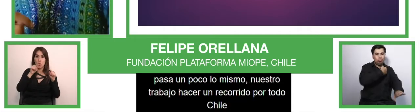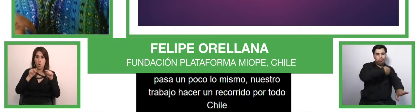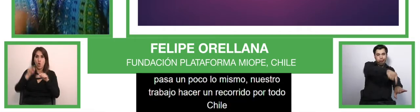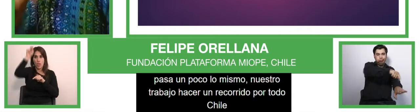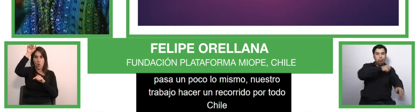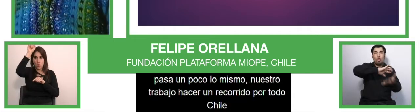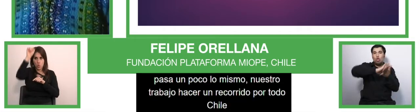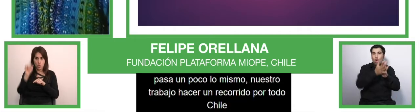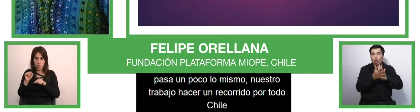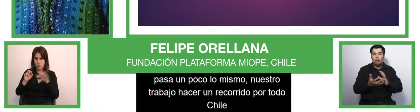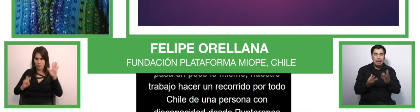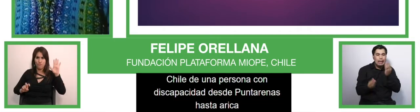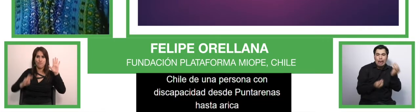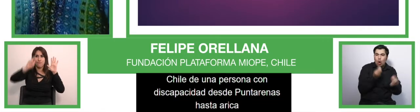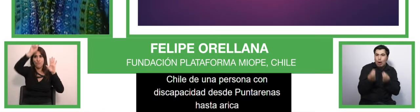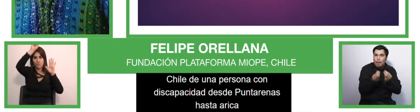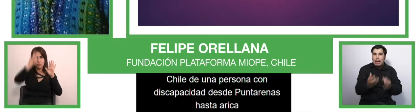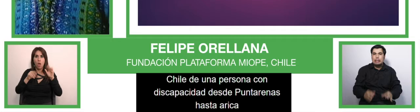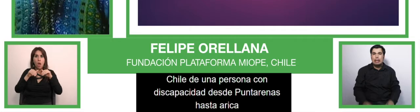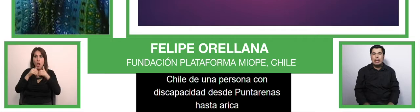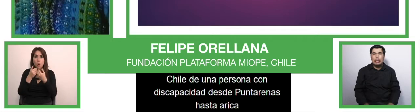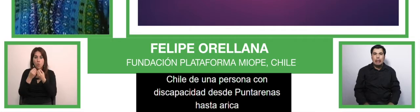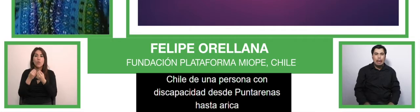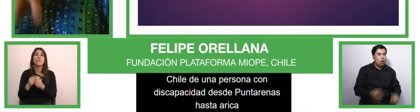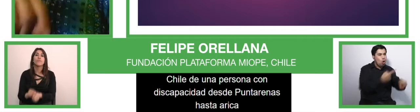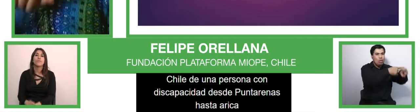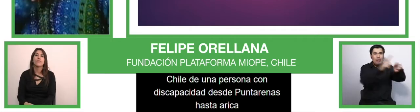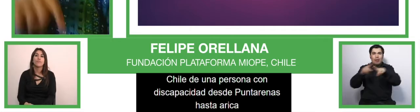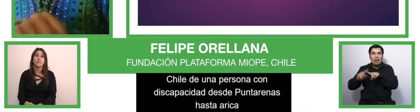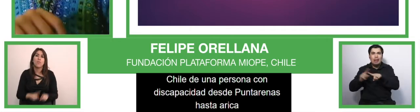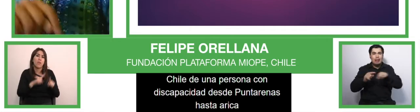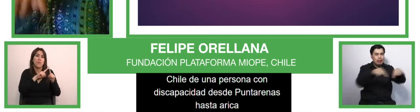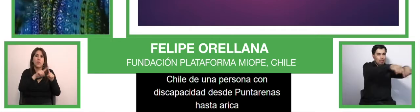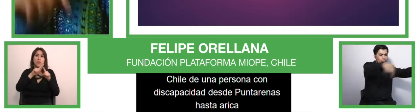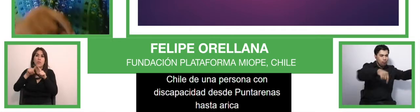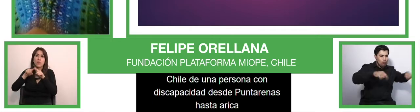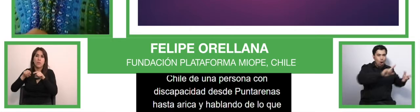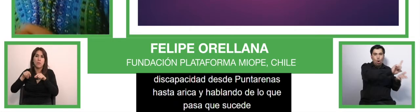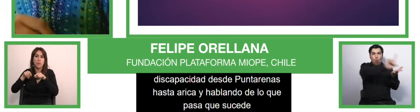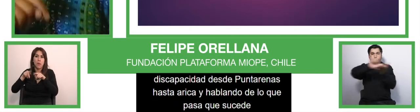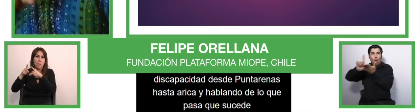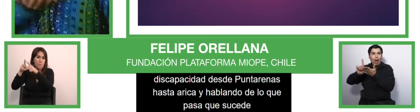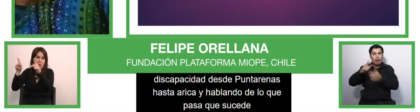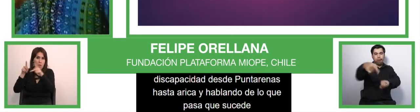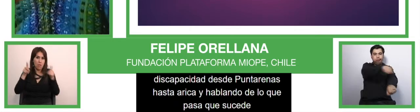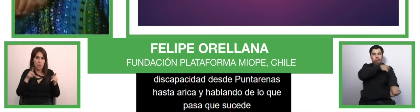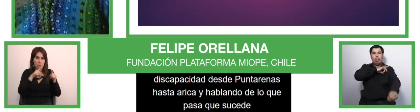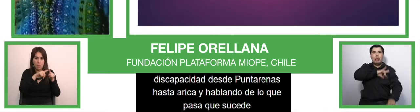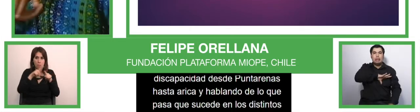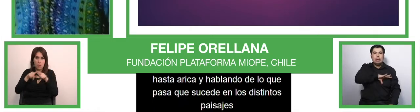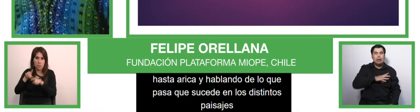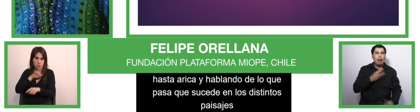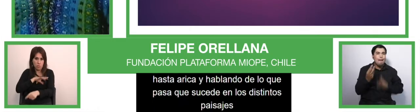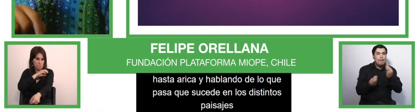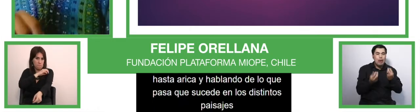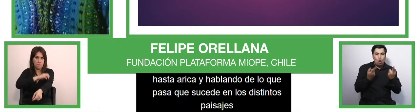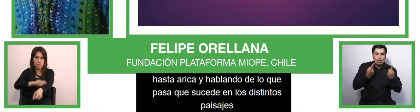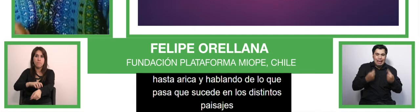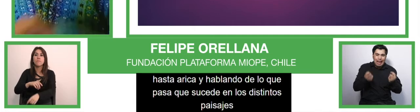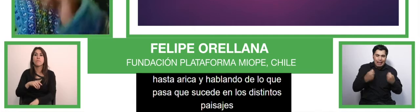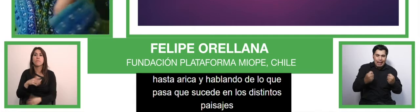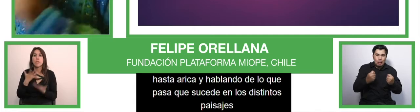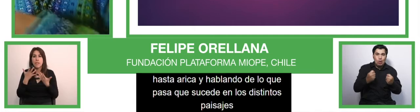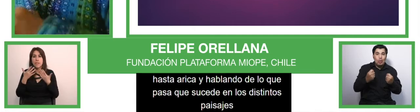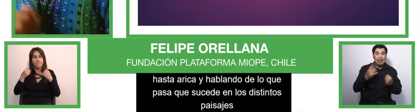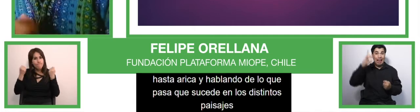lo que sucede en los distintos paisajes y en los distintos territorios de Chile, pero tratando de dejar la discapacidad de